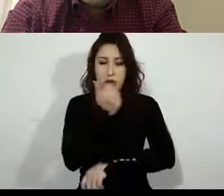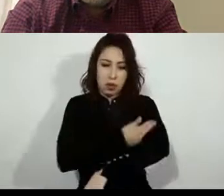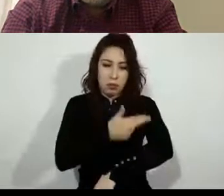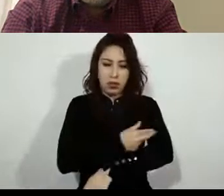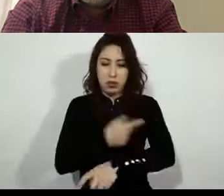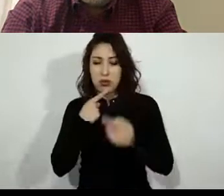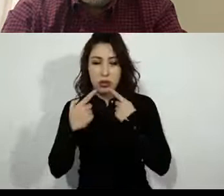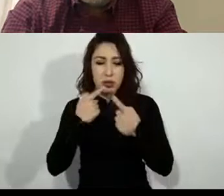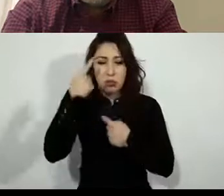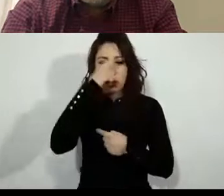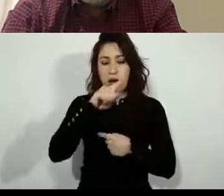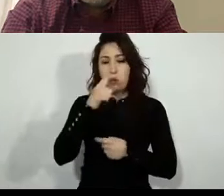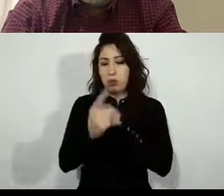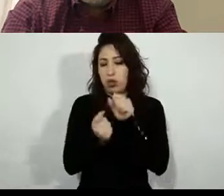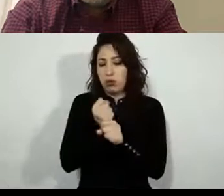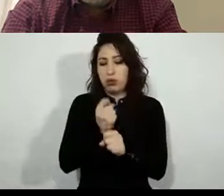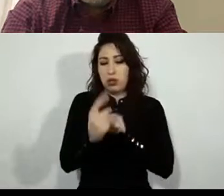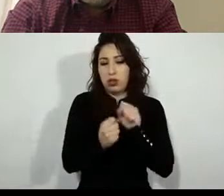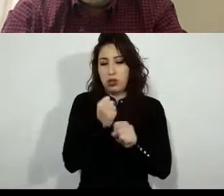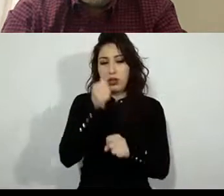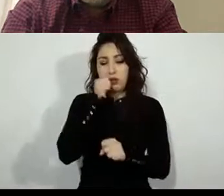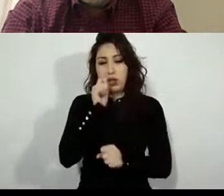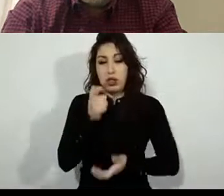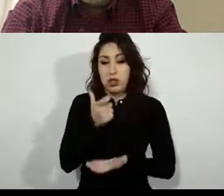aprobamos dos leyes, básicamente.